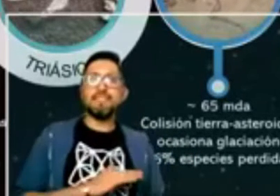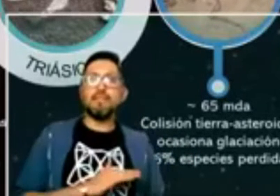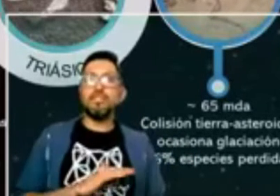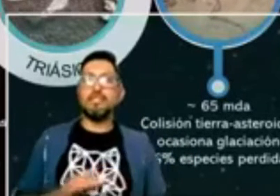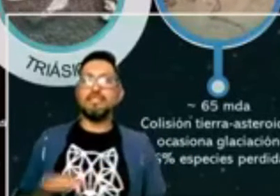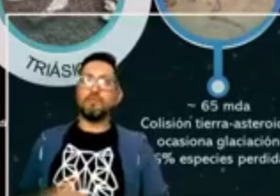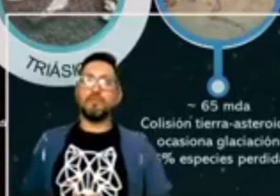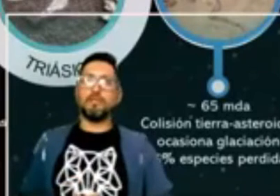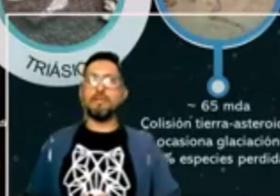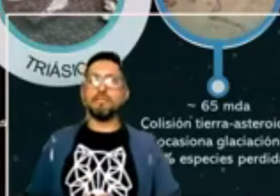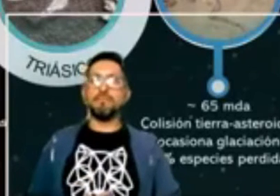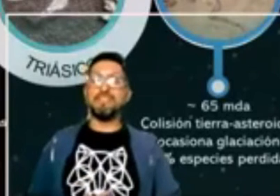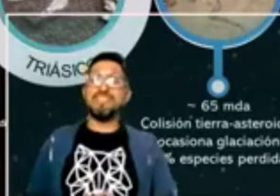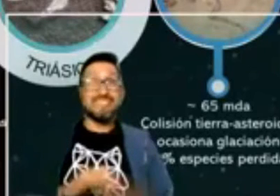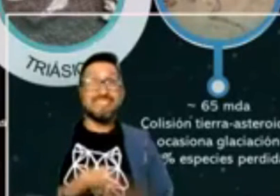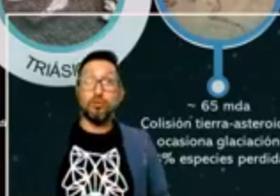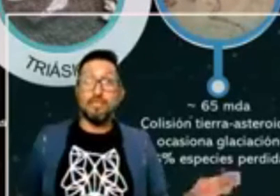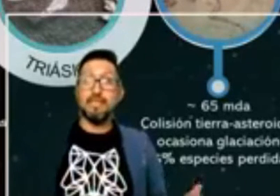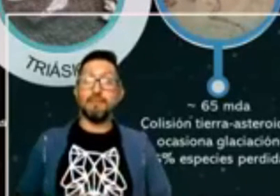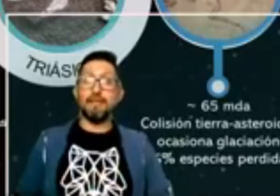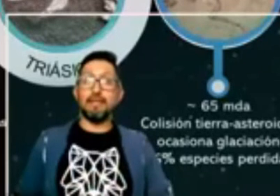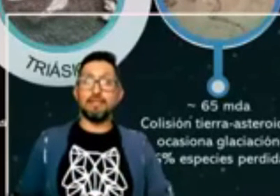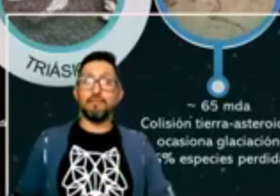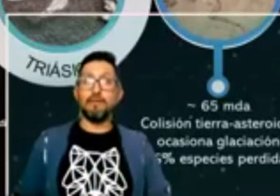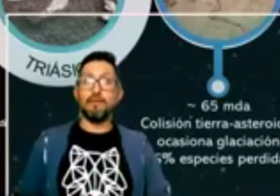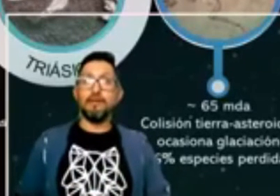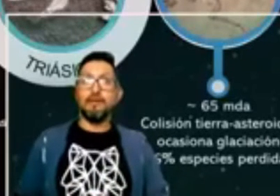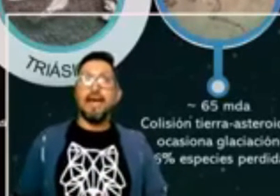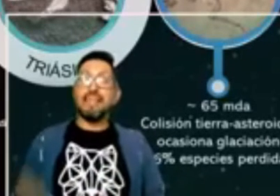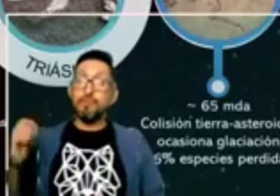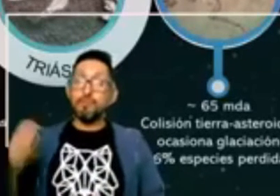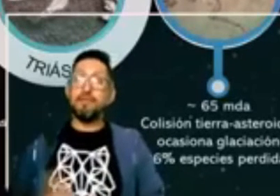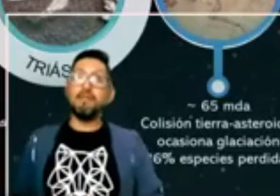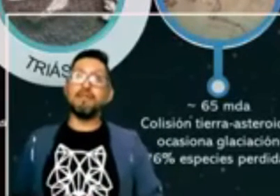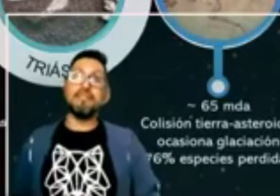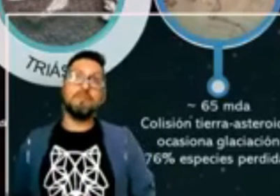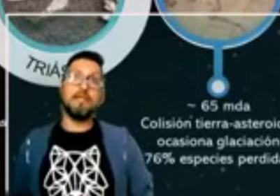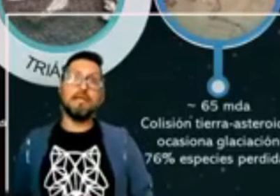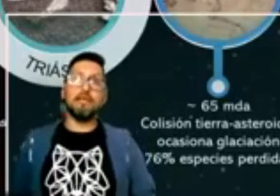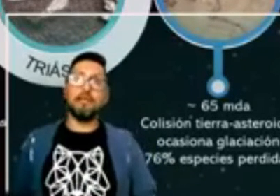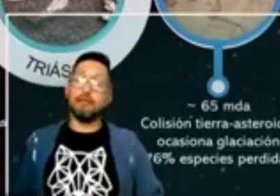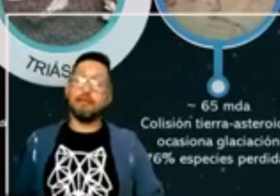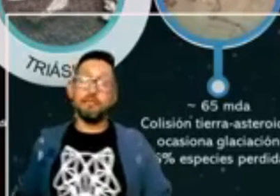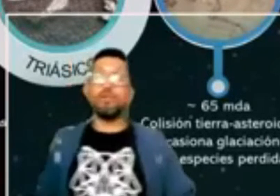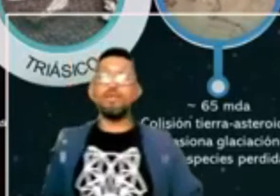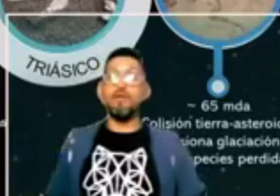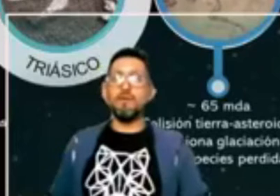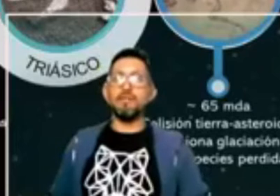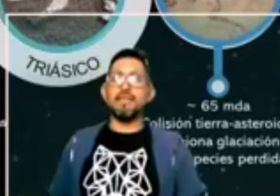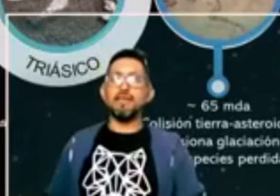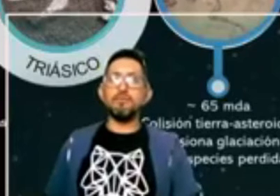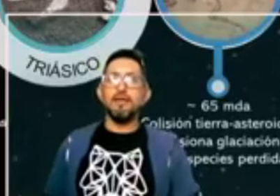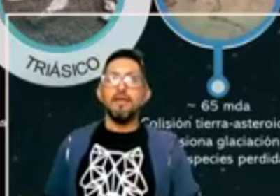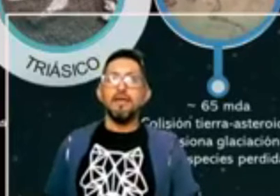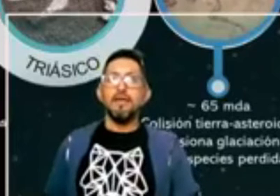perdió hasta el 86% de las especies nativas, casi todas ellas marinas. Hace aproximadamente 359 millones